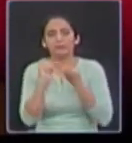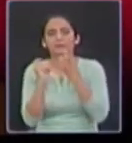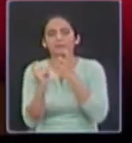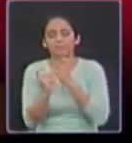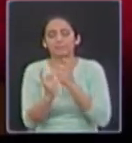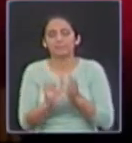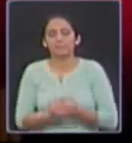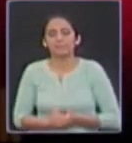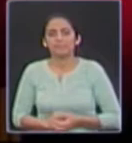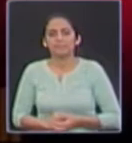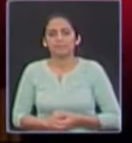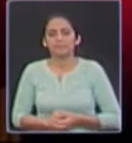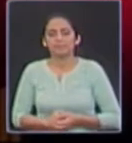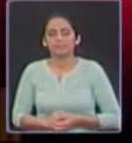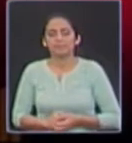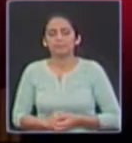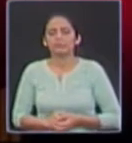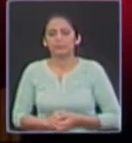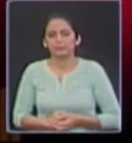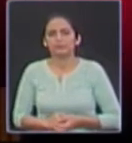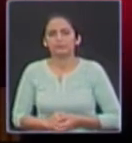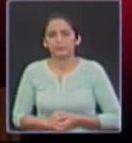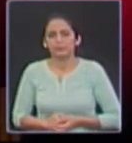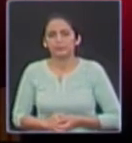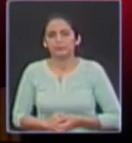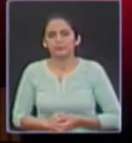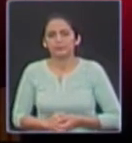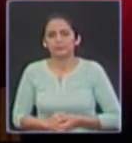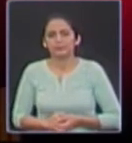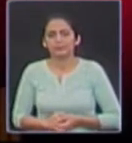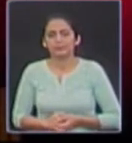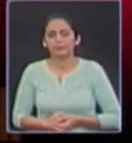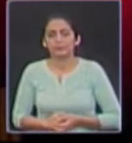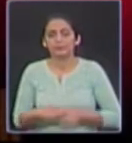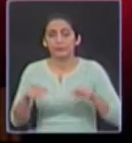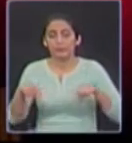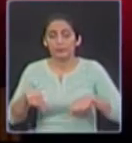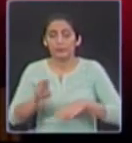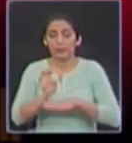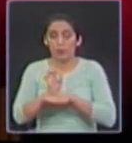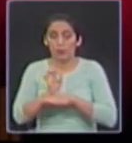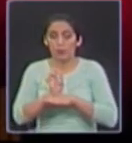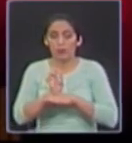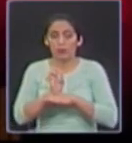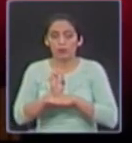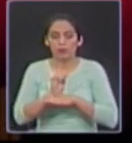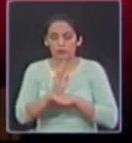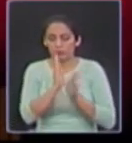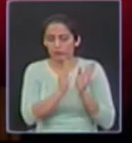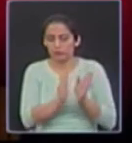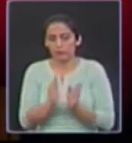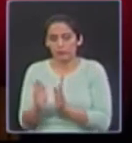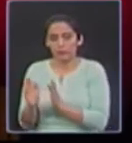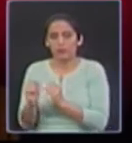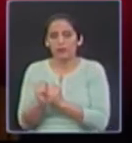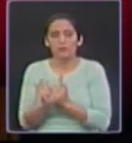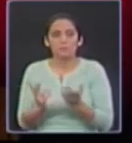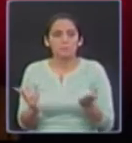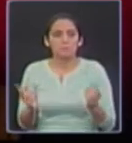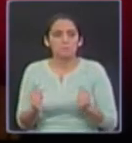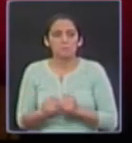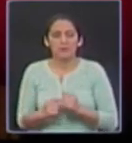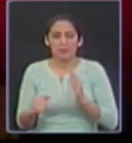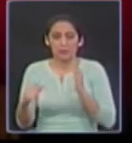empleo. A propósito de las salvaguardias implementadas por el gobierno, que se dijo en un principio que iban a